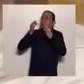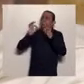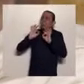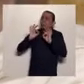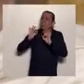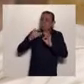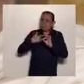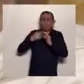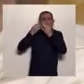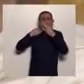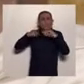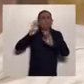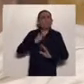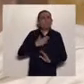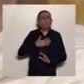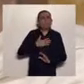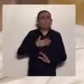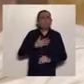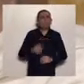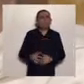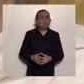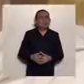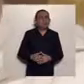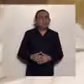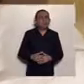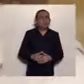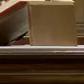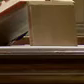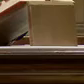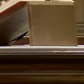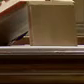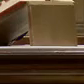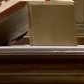pero una palabra tuya bastará para sanarme.